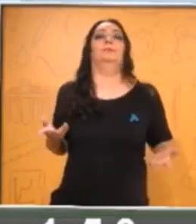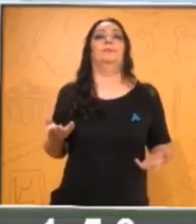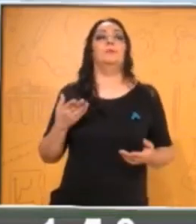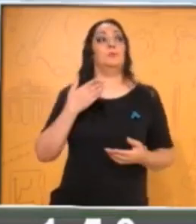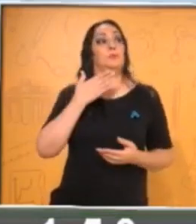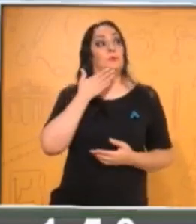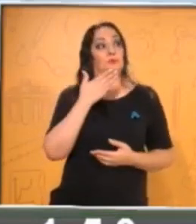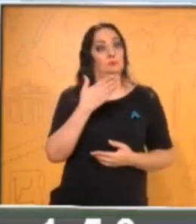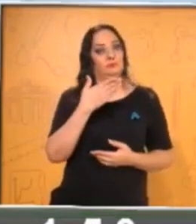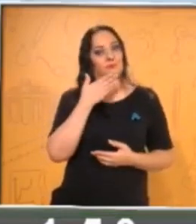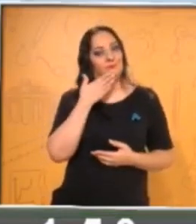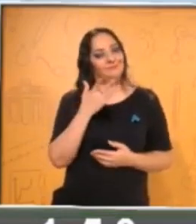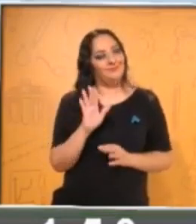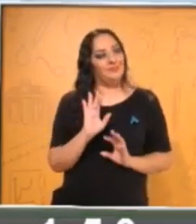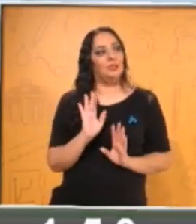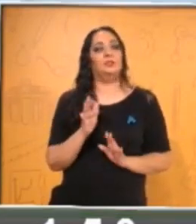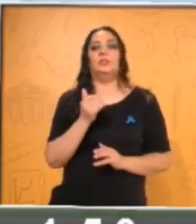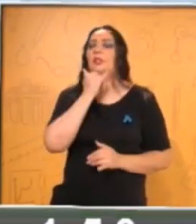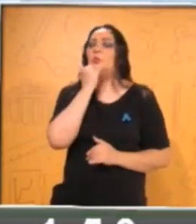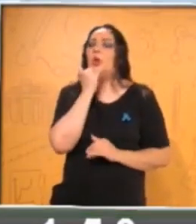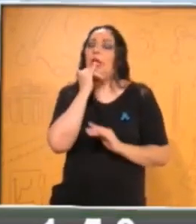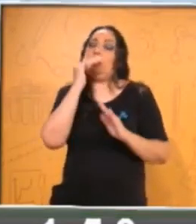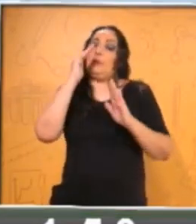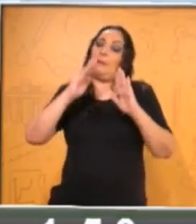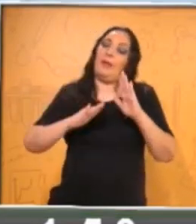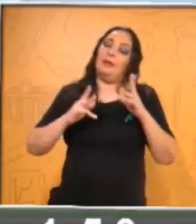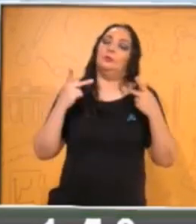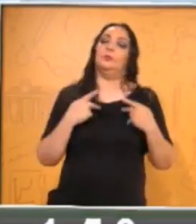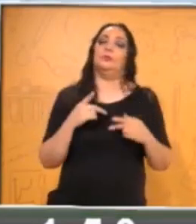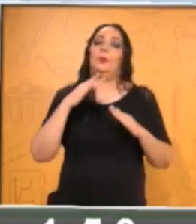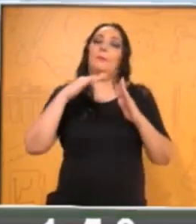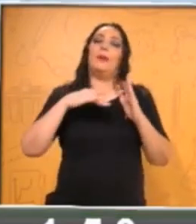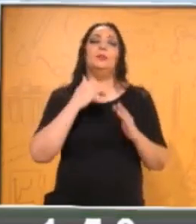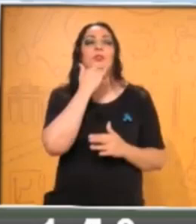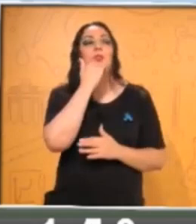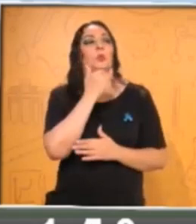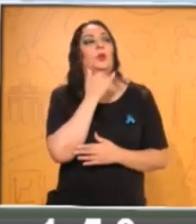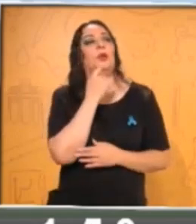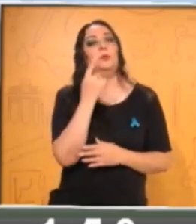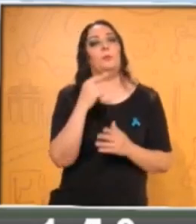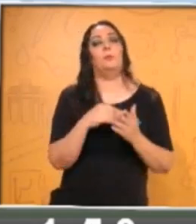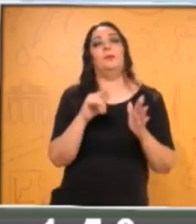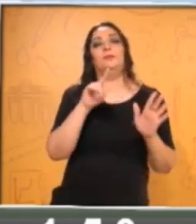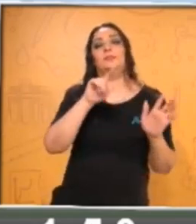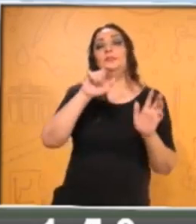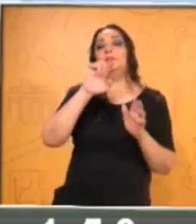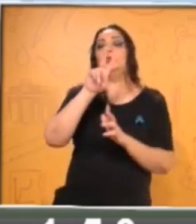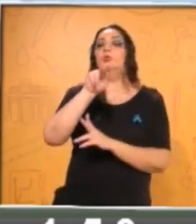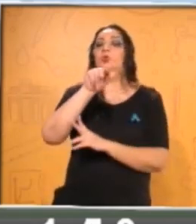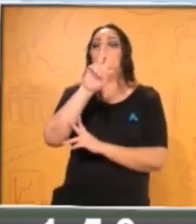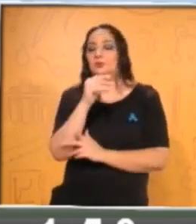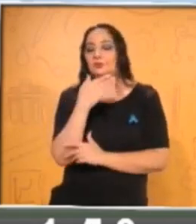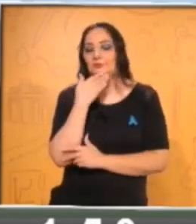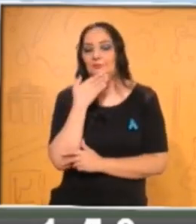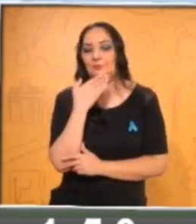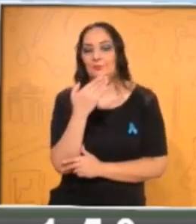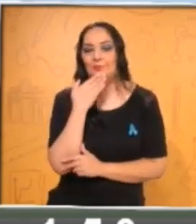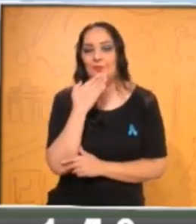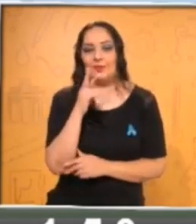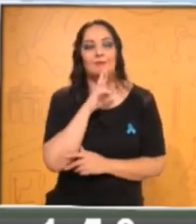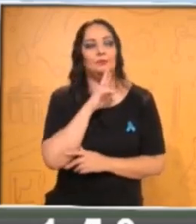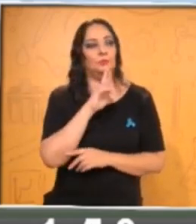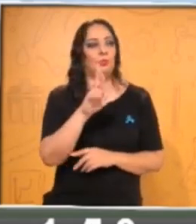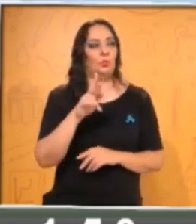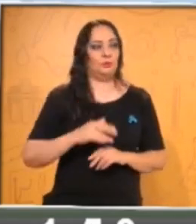bien, mira. Ahora se equivocaron muchísimo menos. Ajá. 1780 la sacaron de manera correcta. Correcta, así